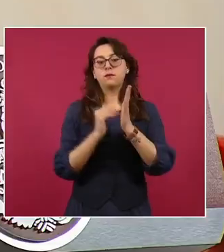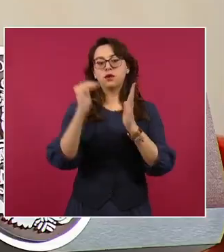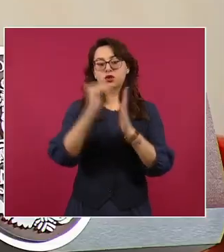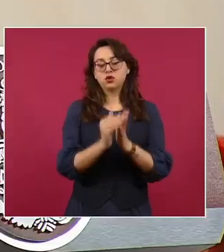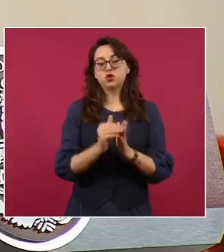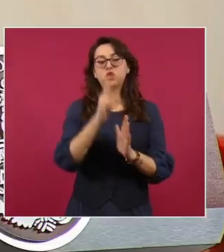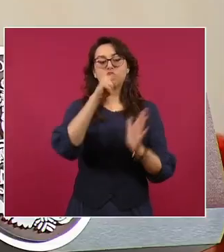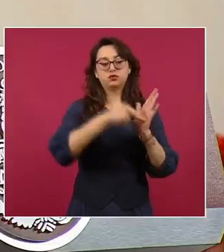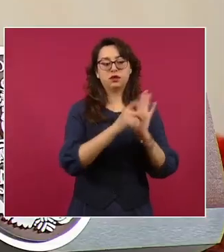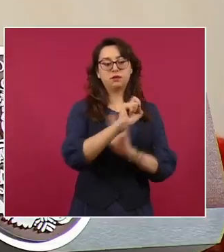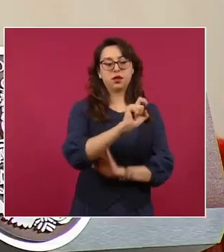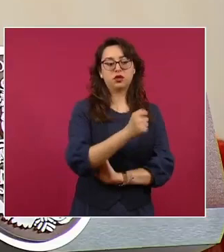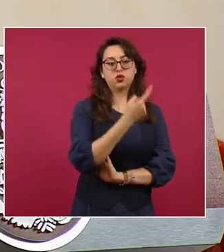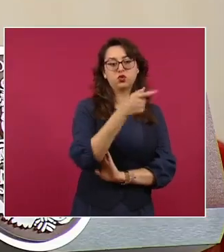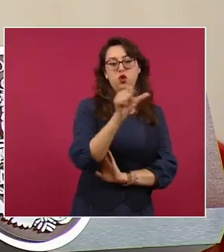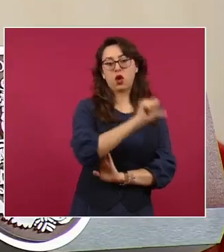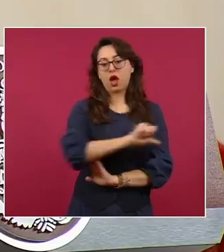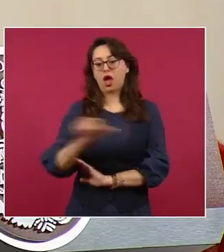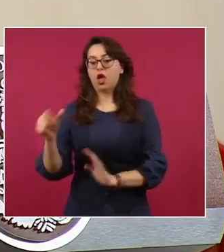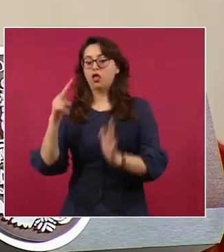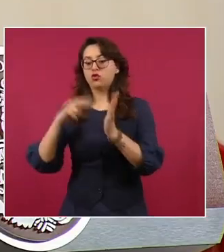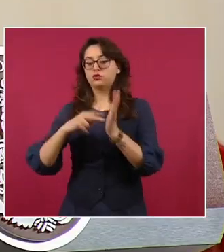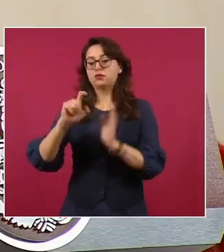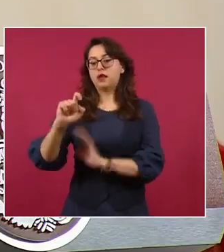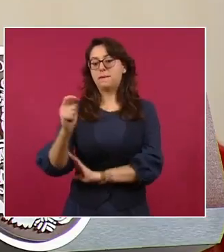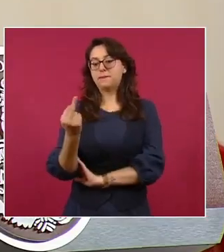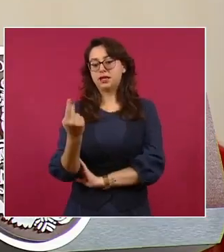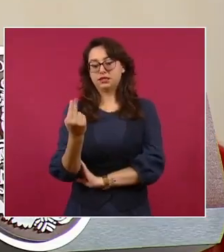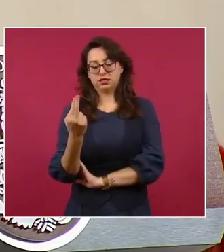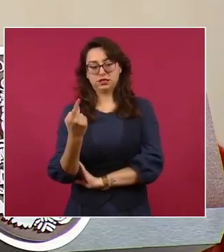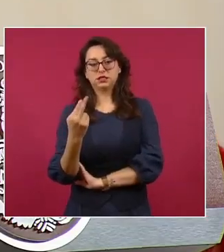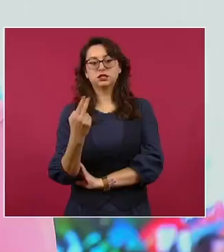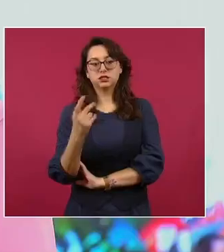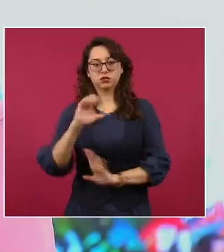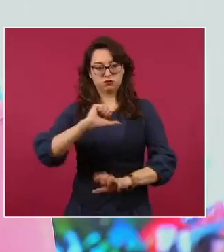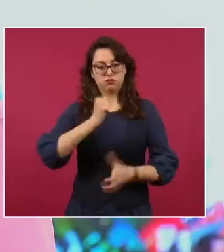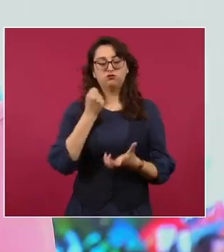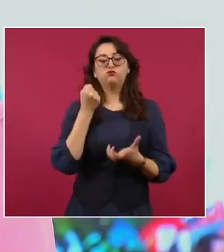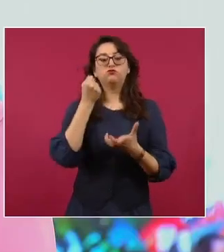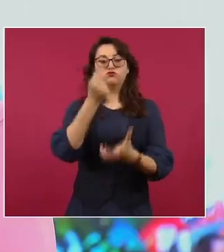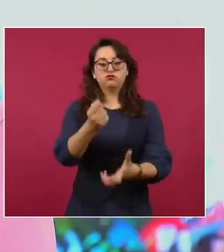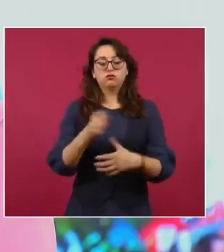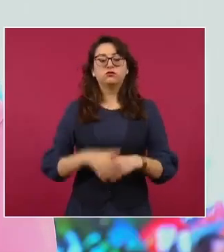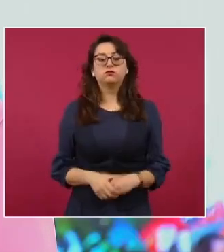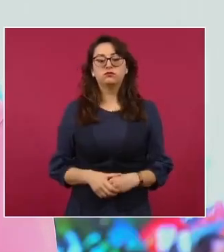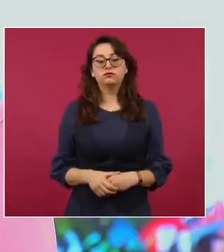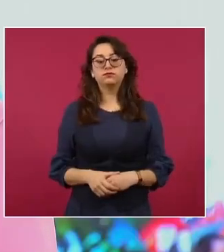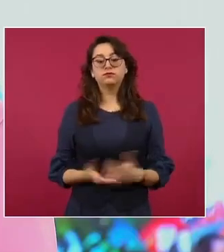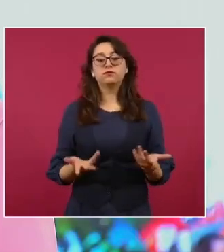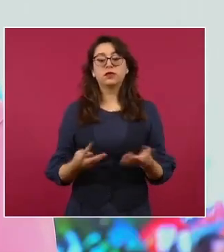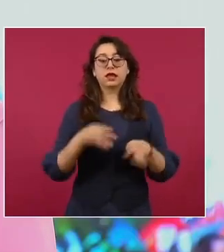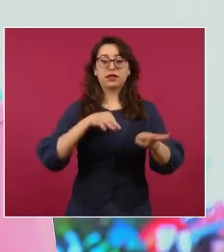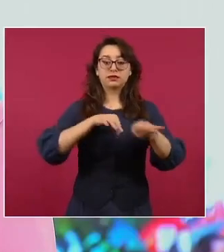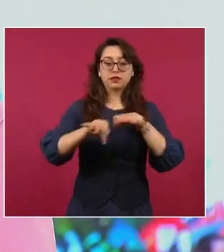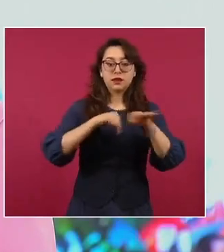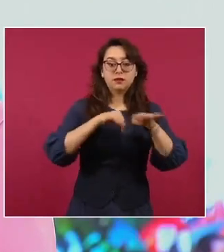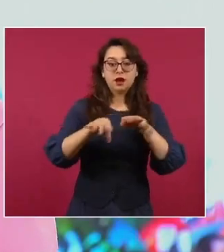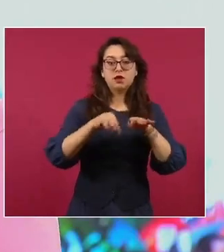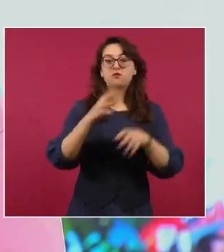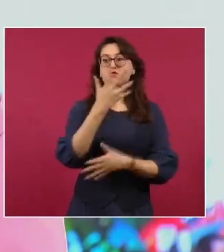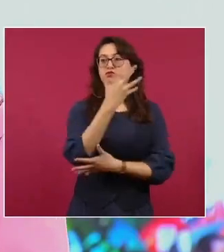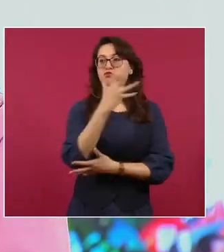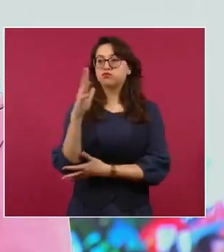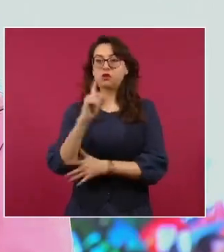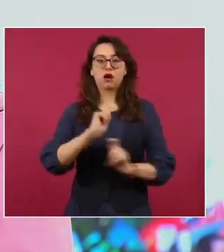periodo 2021 hasta el 2025, coadyudando el trabajo directo en conservación a 19